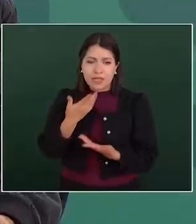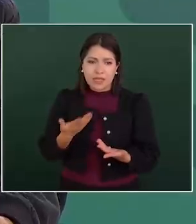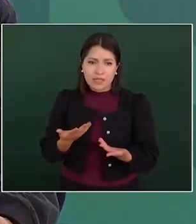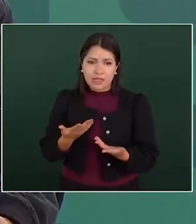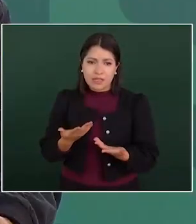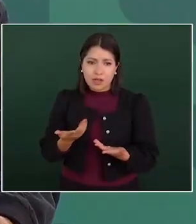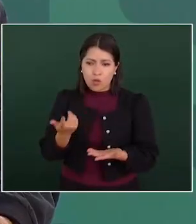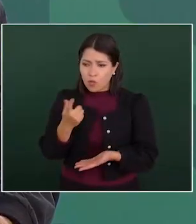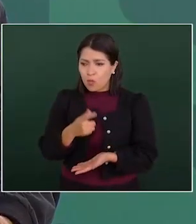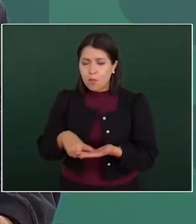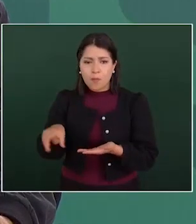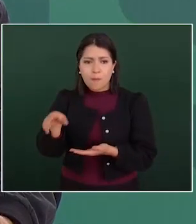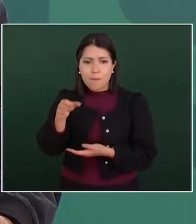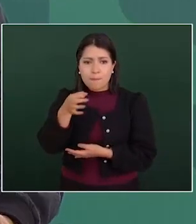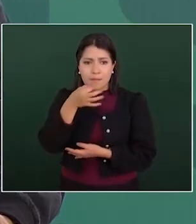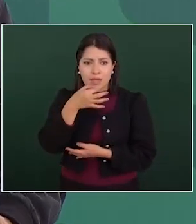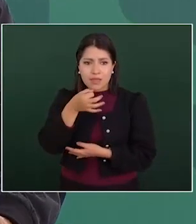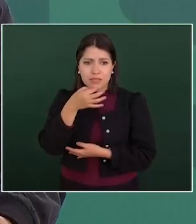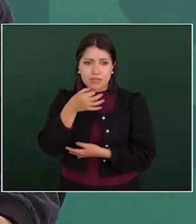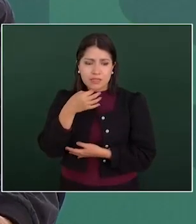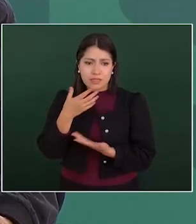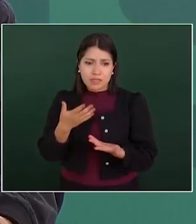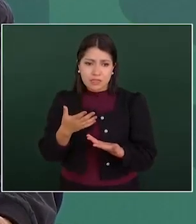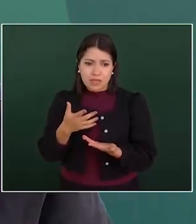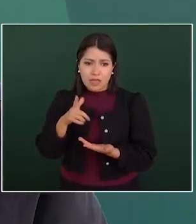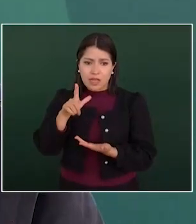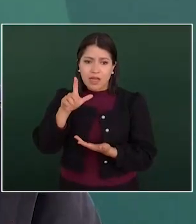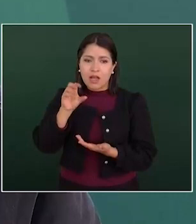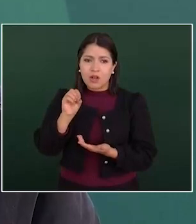¿Compra de medicinas? Lo de Mola.